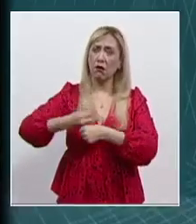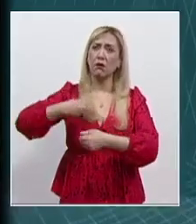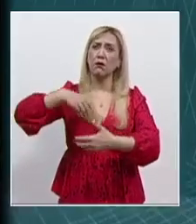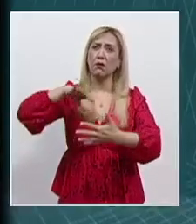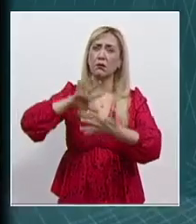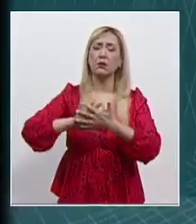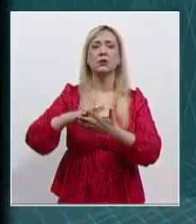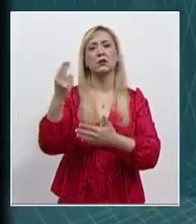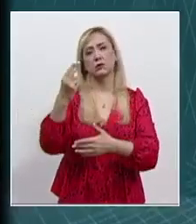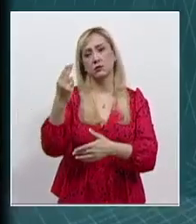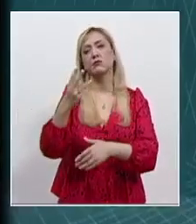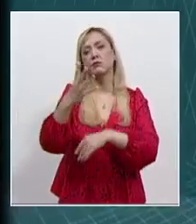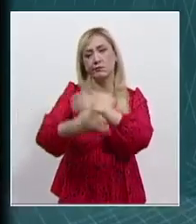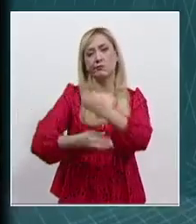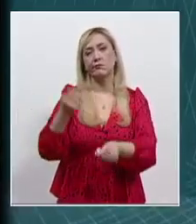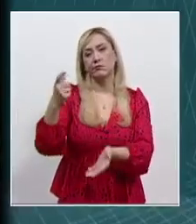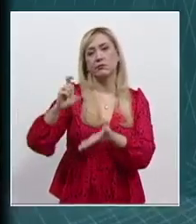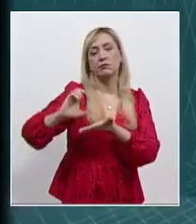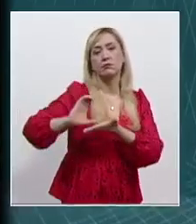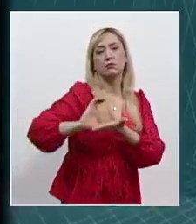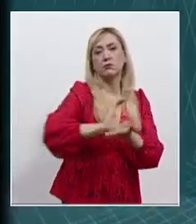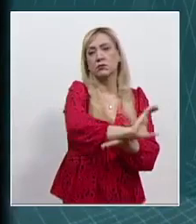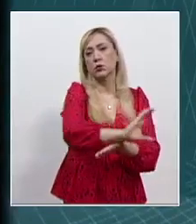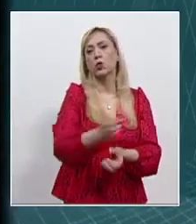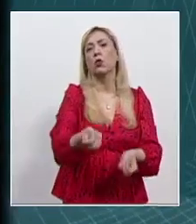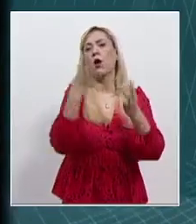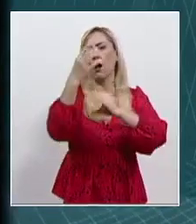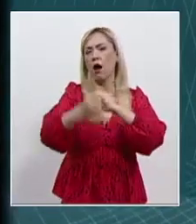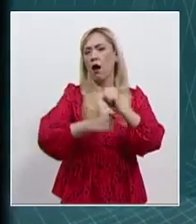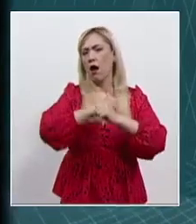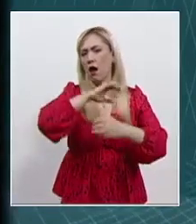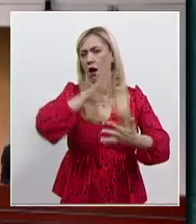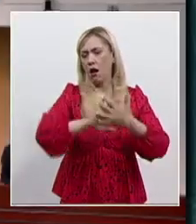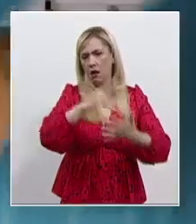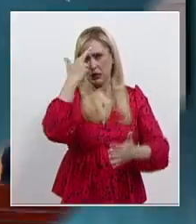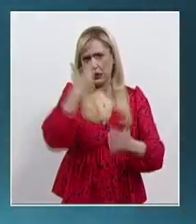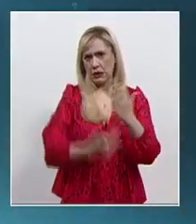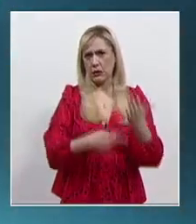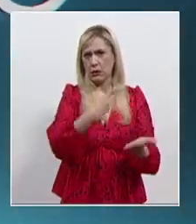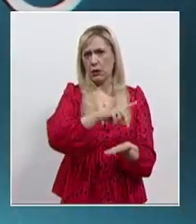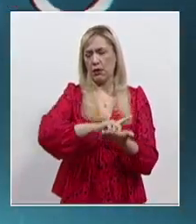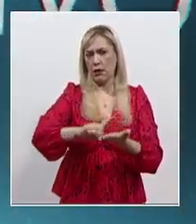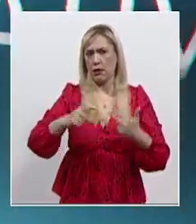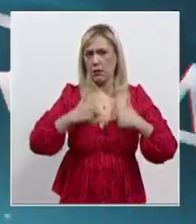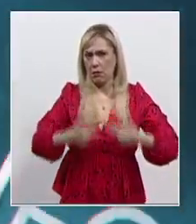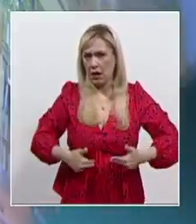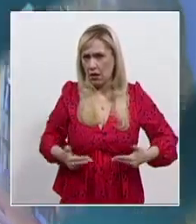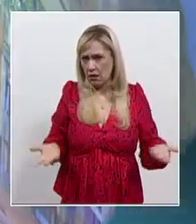por recompensación a causa de violación a sus derechos humanos.